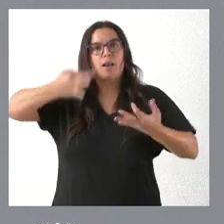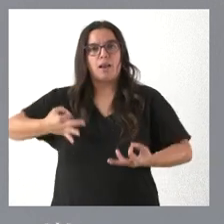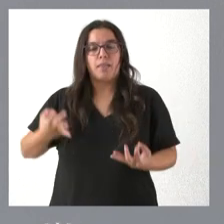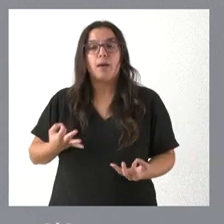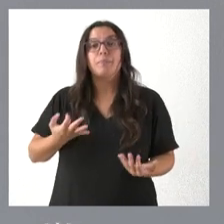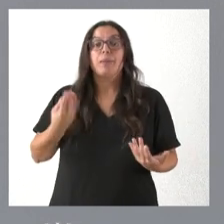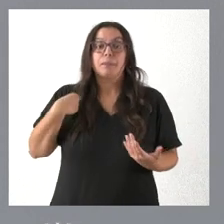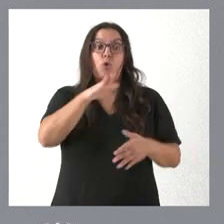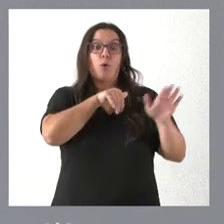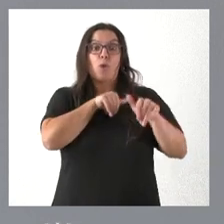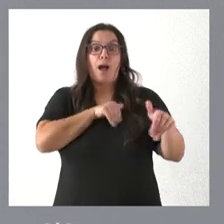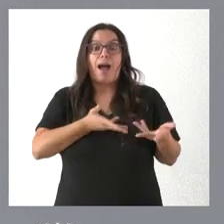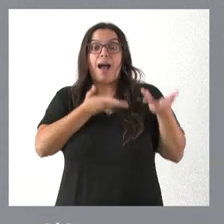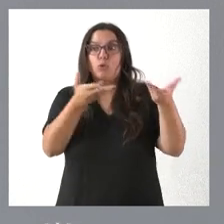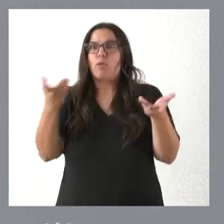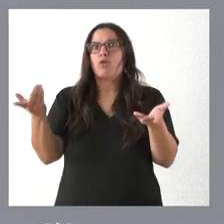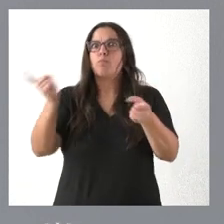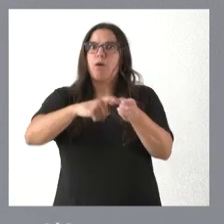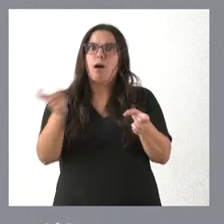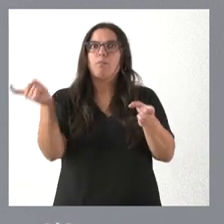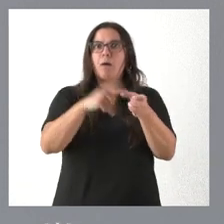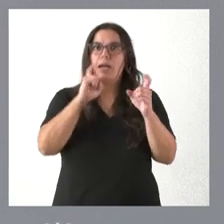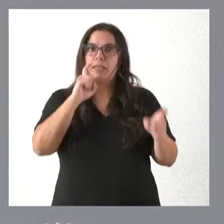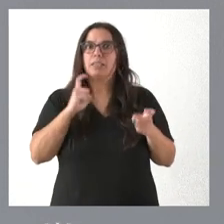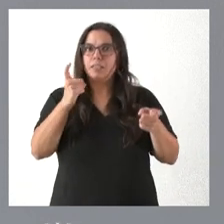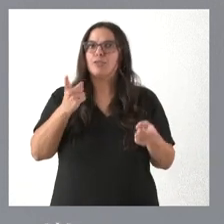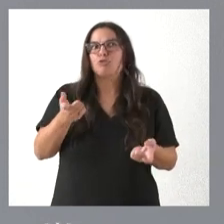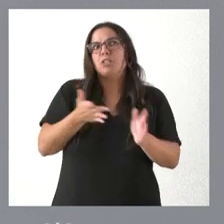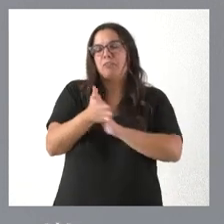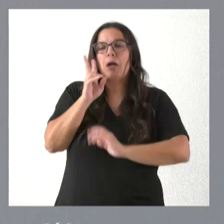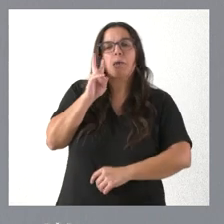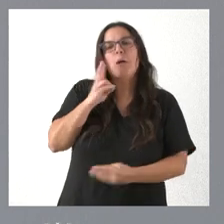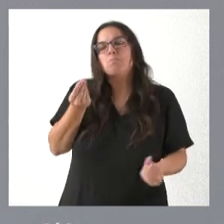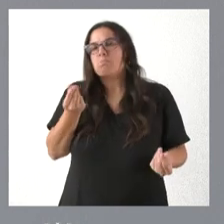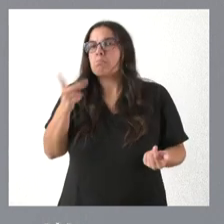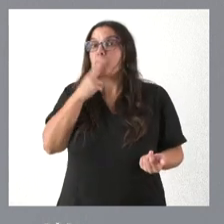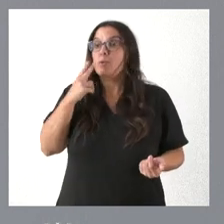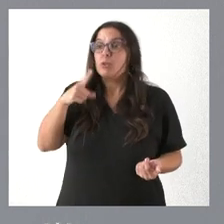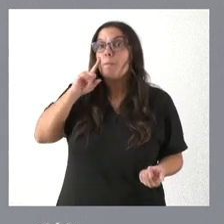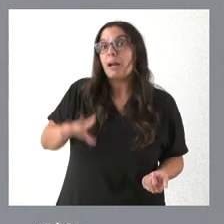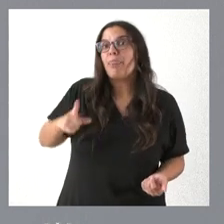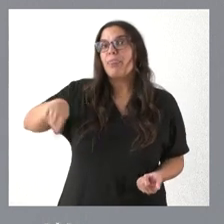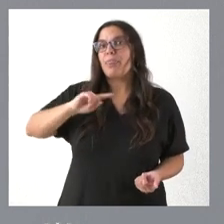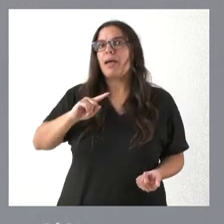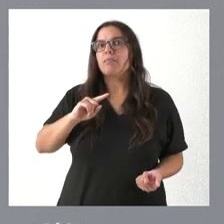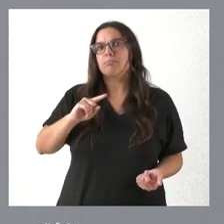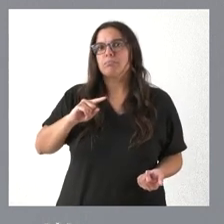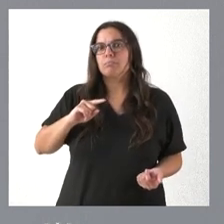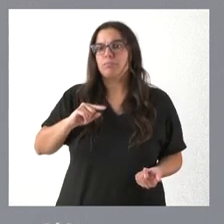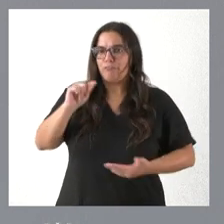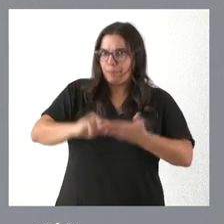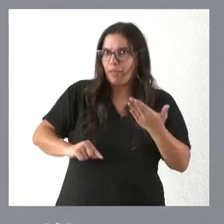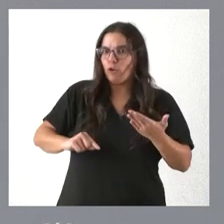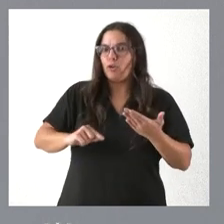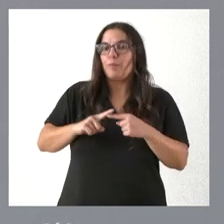que hay convocatorias de ayudas pues se van presentando y lo cual nos anima a ver que ese compromiso que asumieron aquí ante la sede de la junta de Castilla y